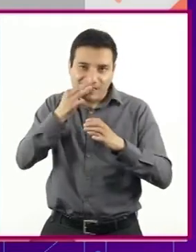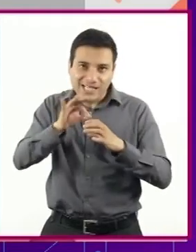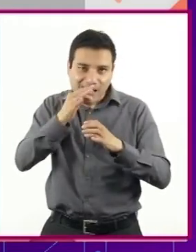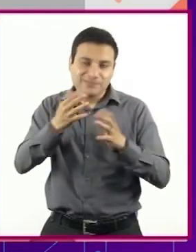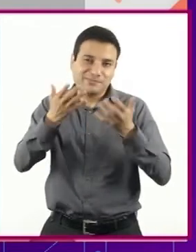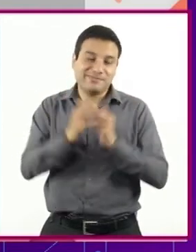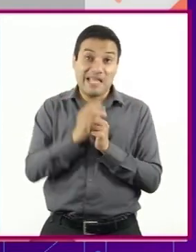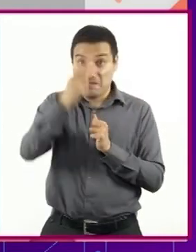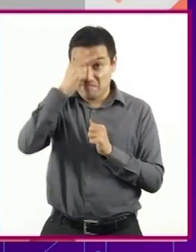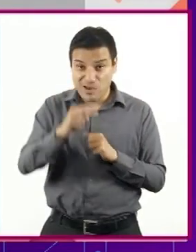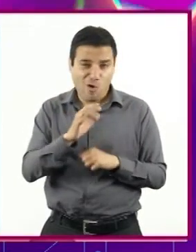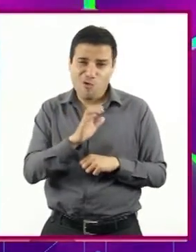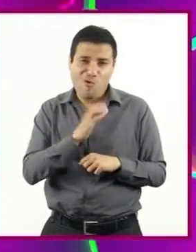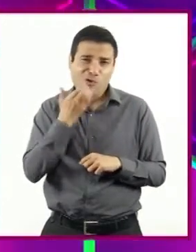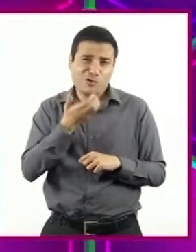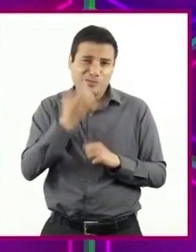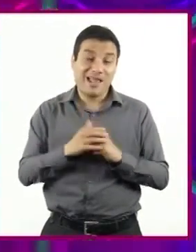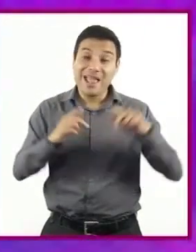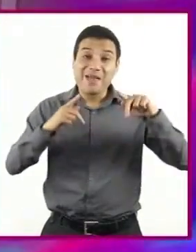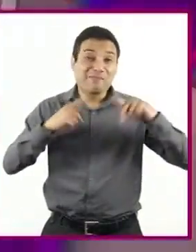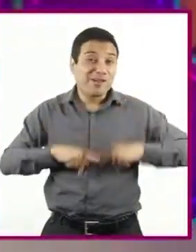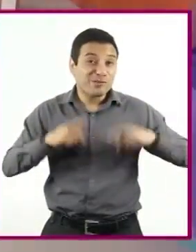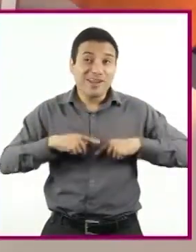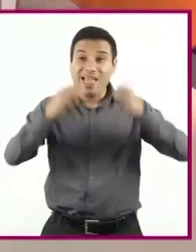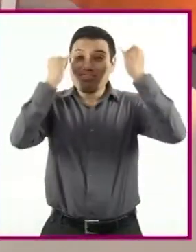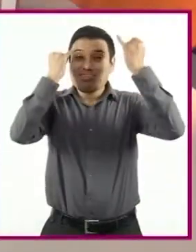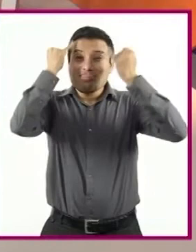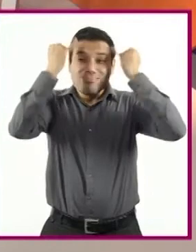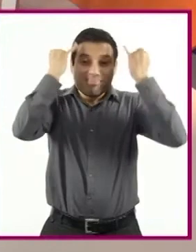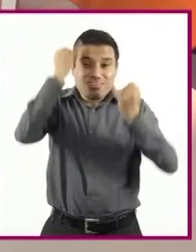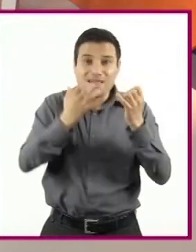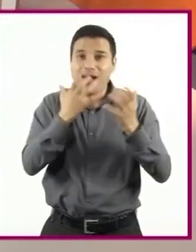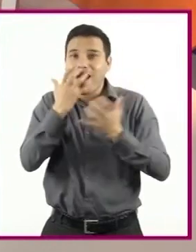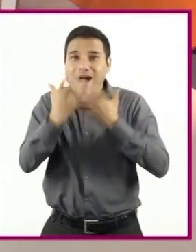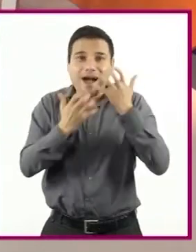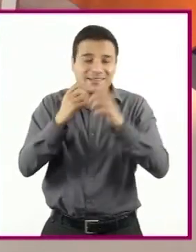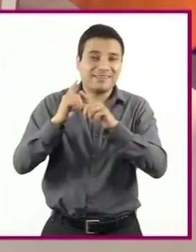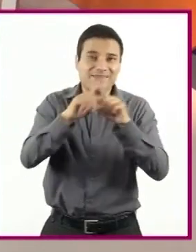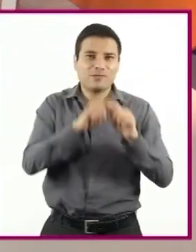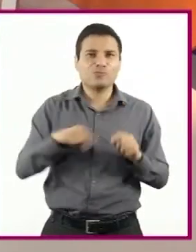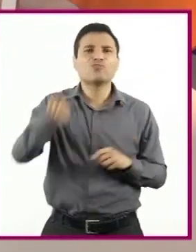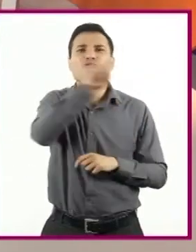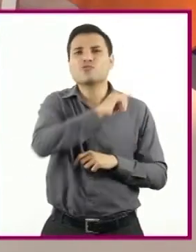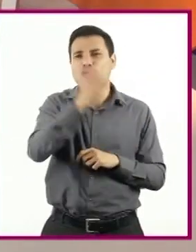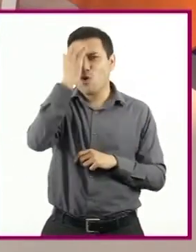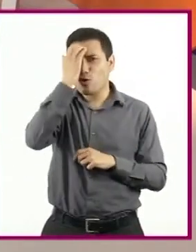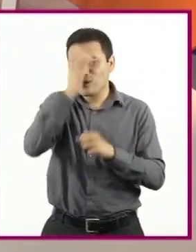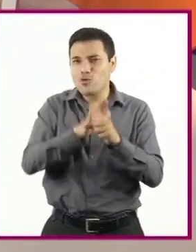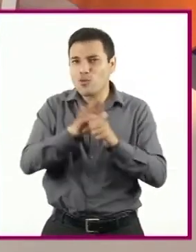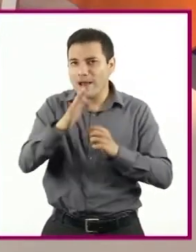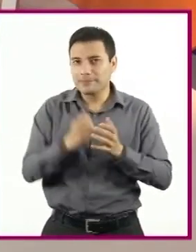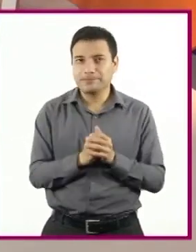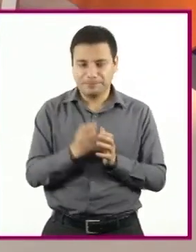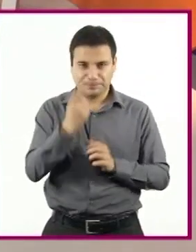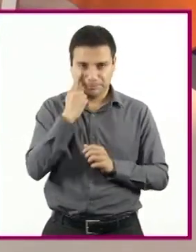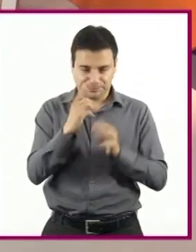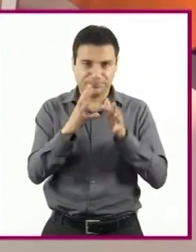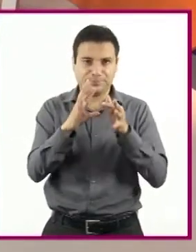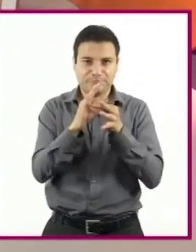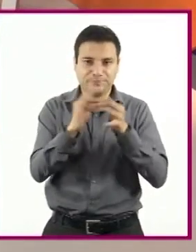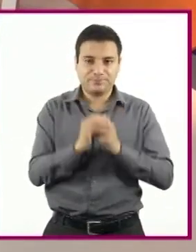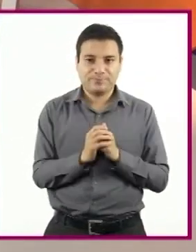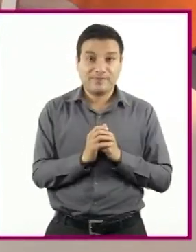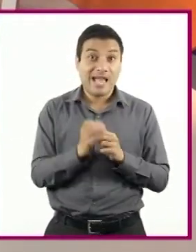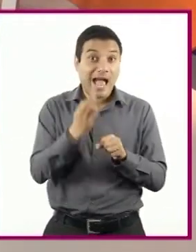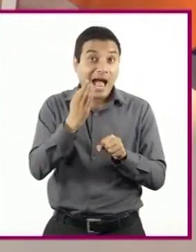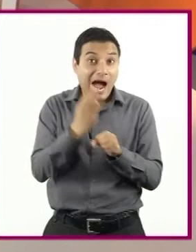Y en México son muy creativos los pregones. ¿Y ustedes cuáles conocen? Para seguir avanzando, las y los invito a